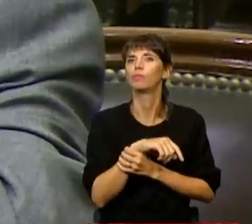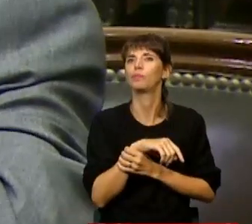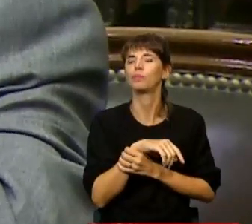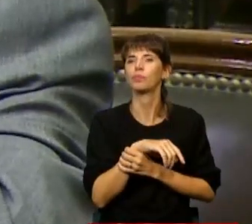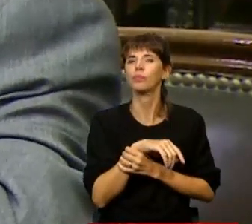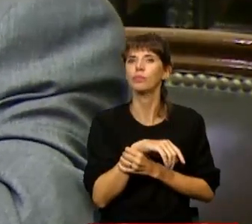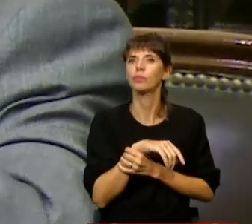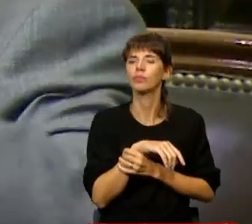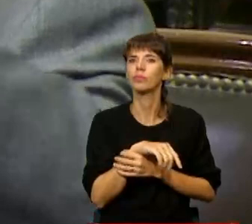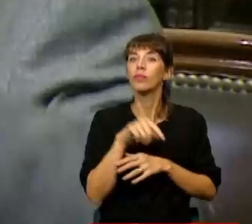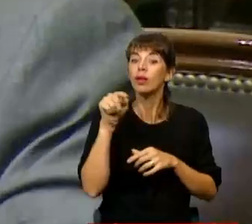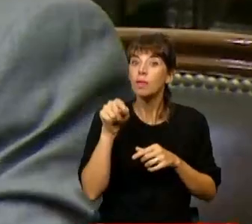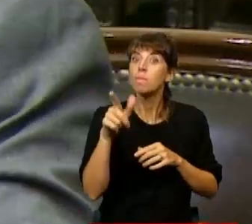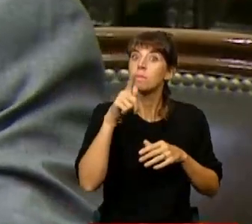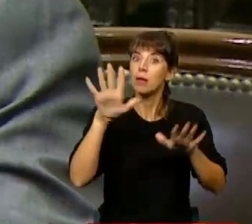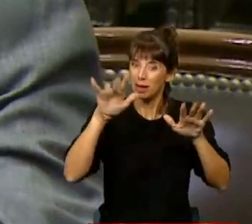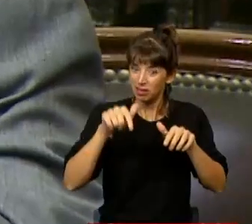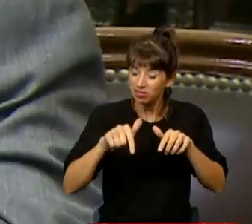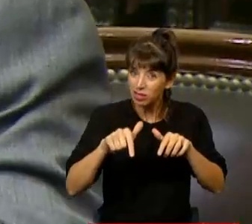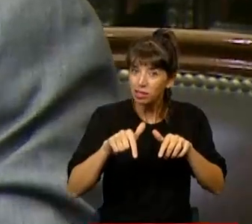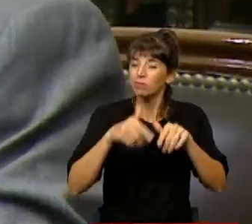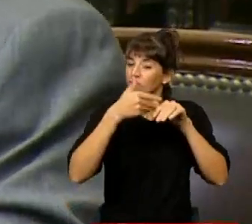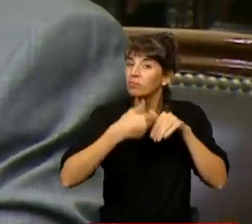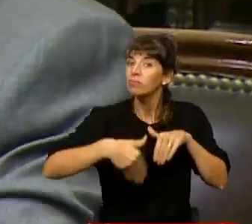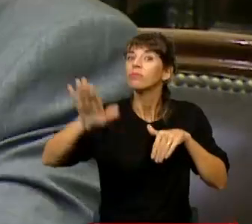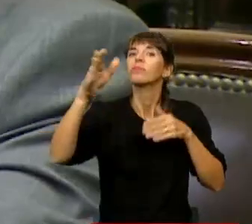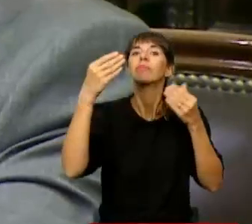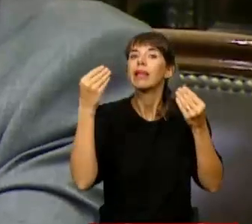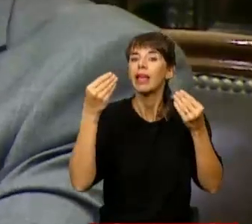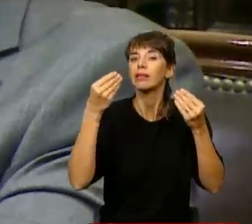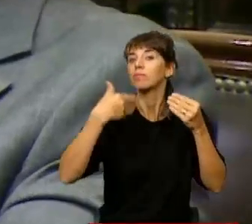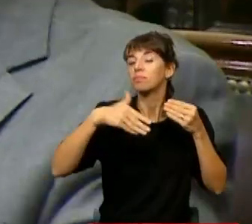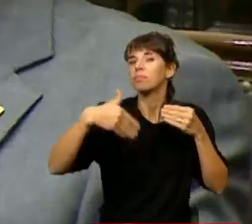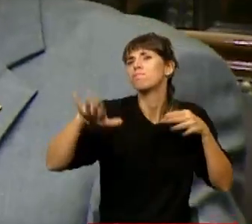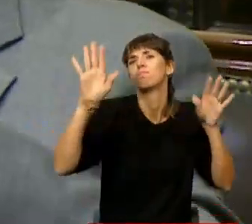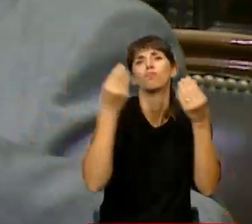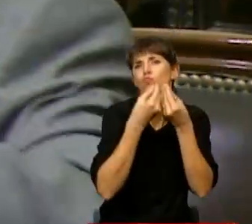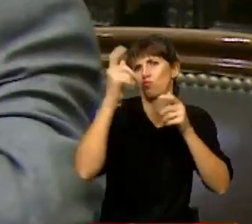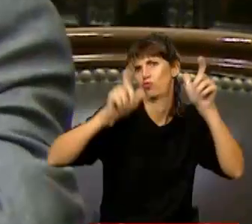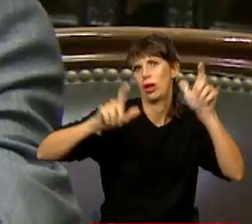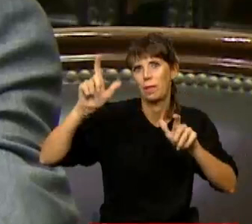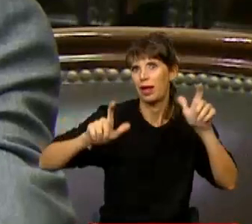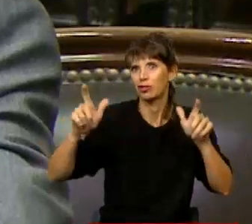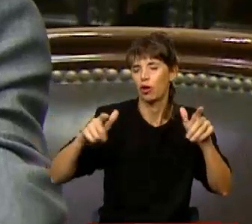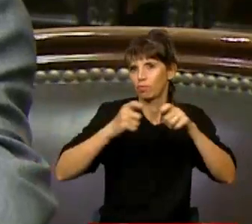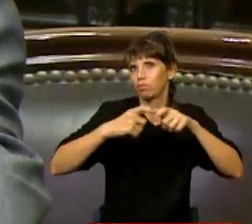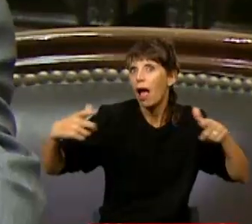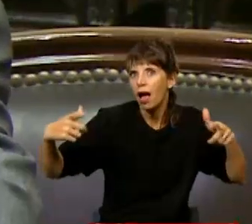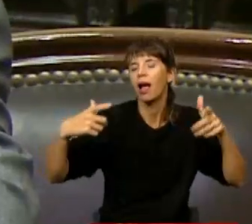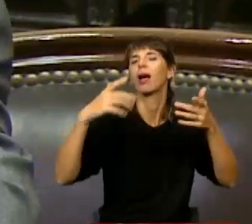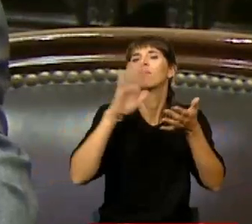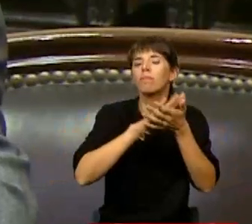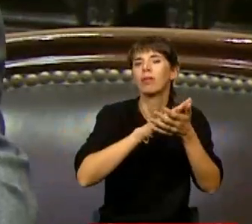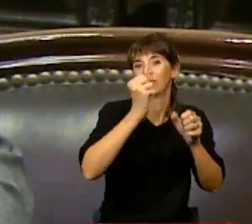es que ahora vamos a abrir el juego a miles de cultivadores, miles de puestos de trabajo, se dice, para empezar a trabajar con